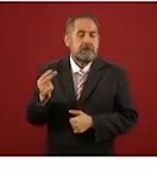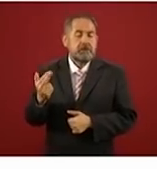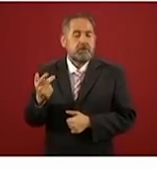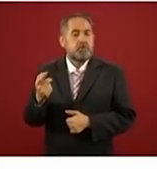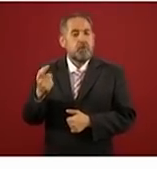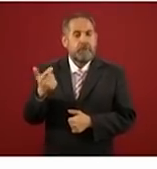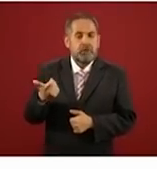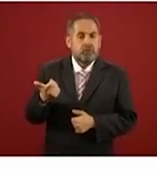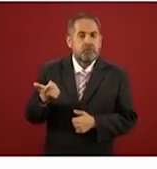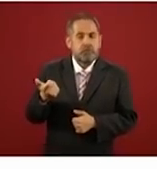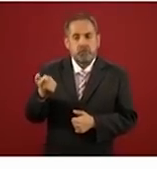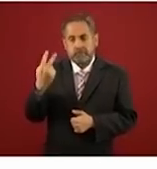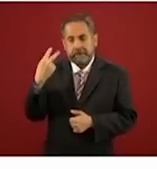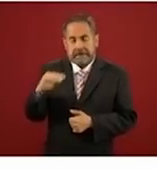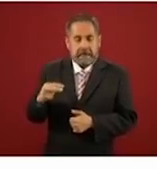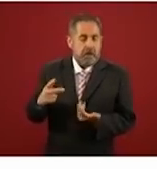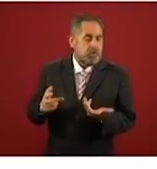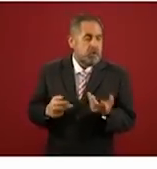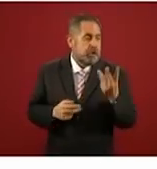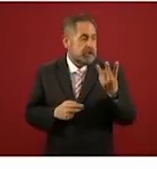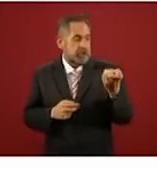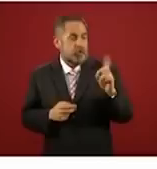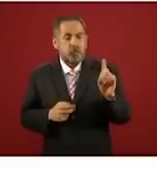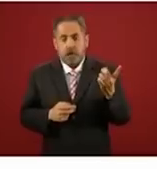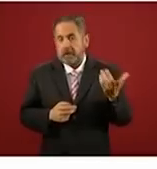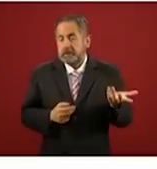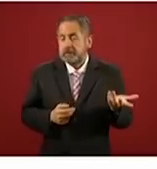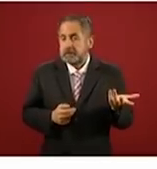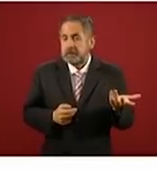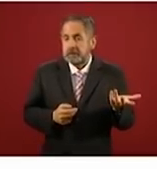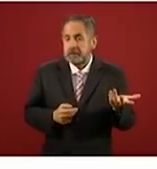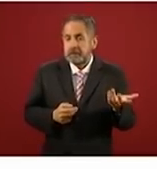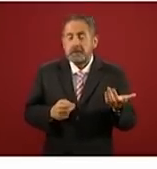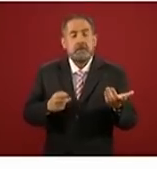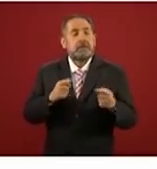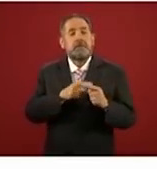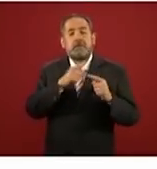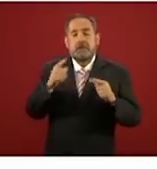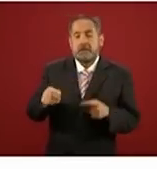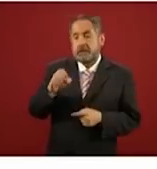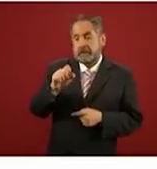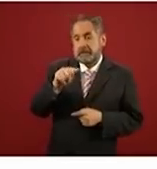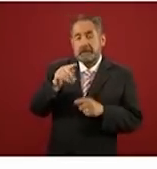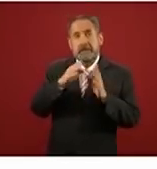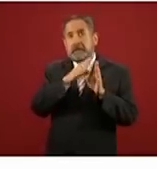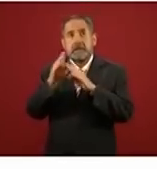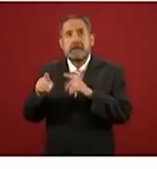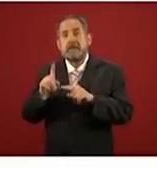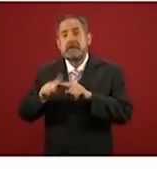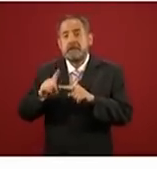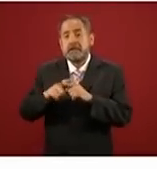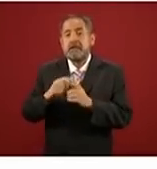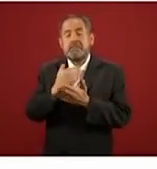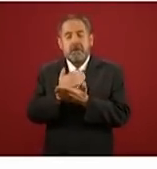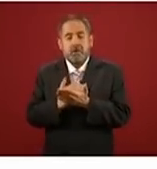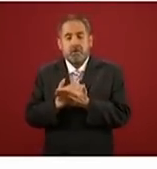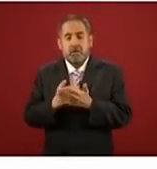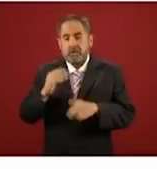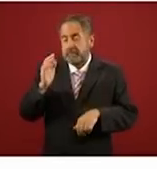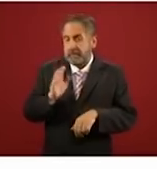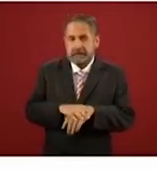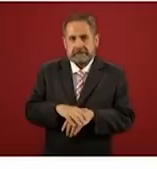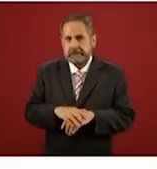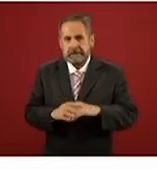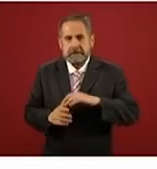pesos en promedio por los 300 dólares y en la costa este quien te da menos el que te está dando